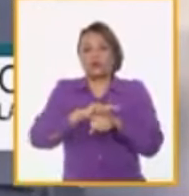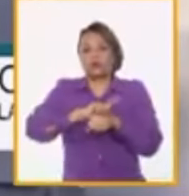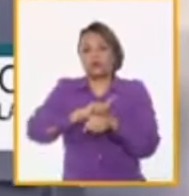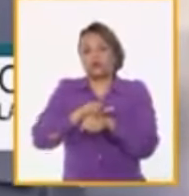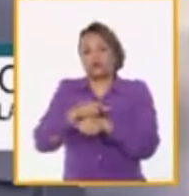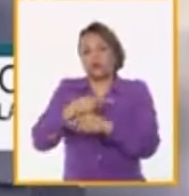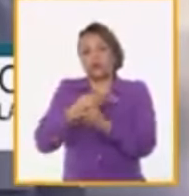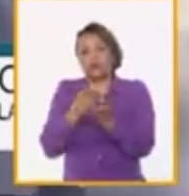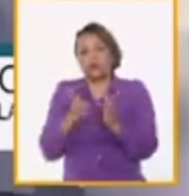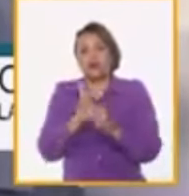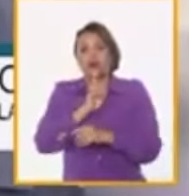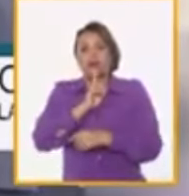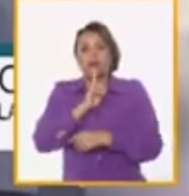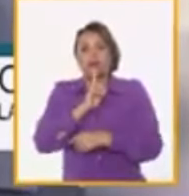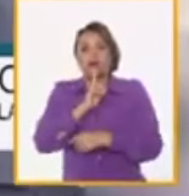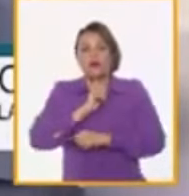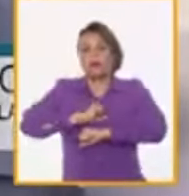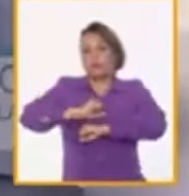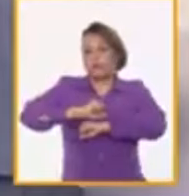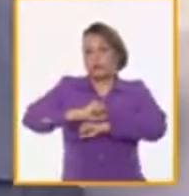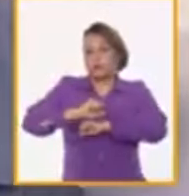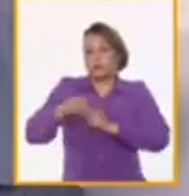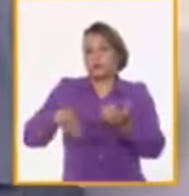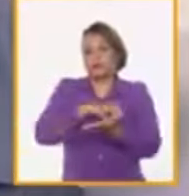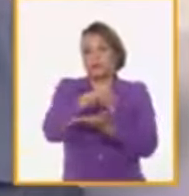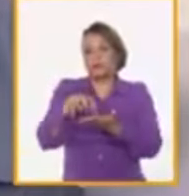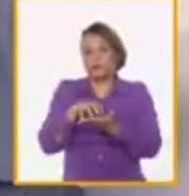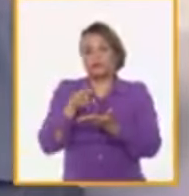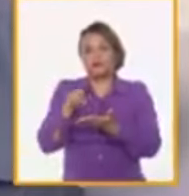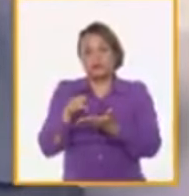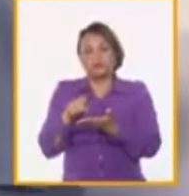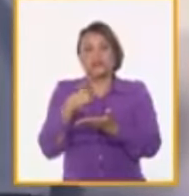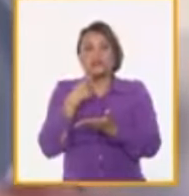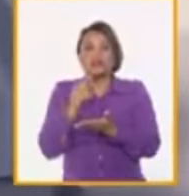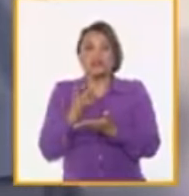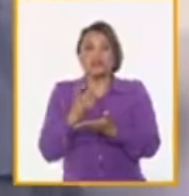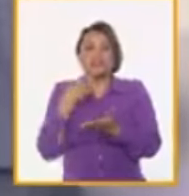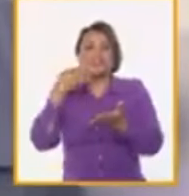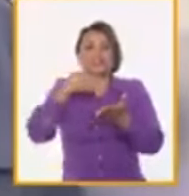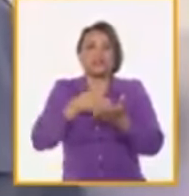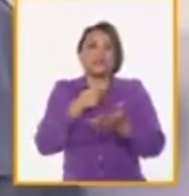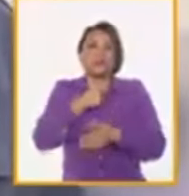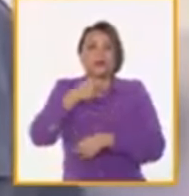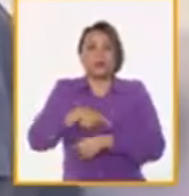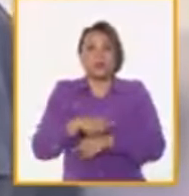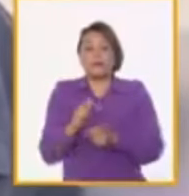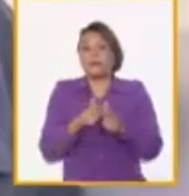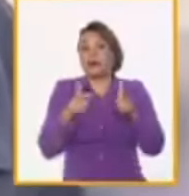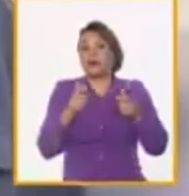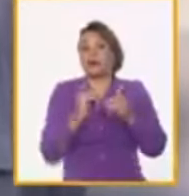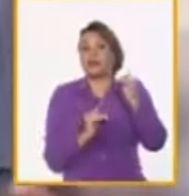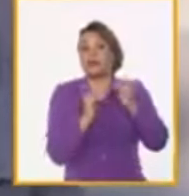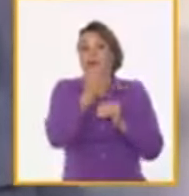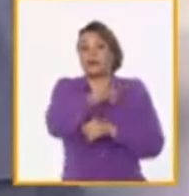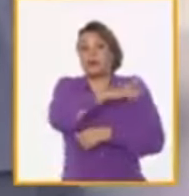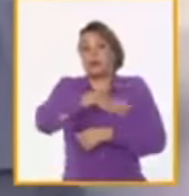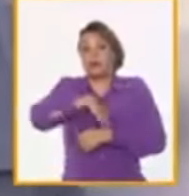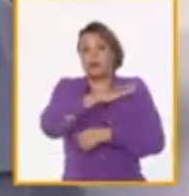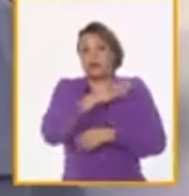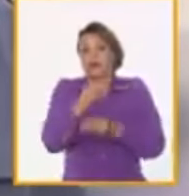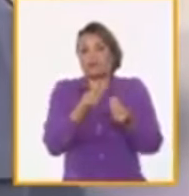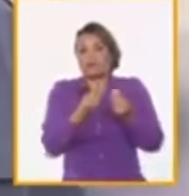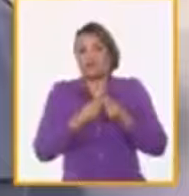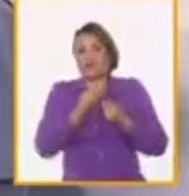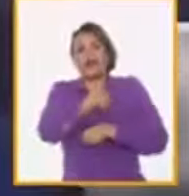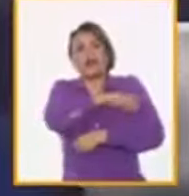de agua que se bombean desde esta zona. Y eso va a repercutir de manera directa en que mayor nivel de población reciba